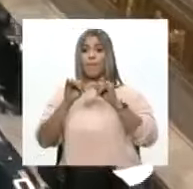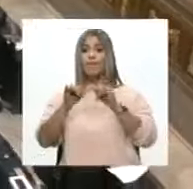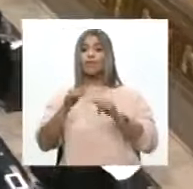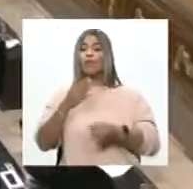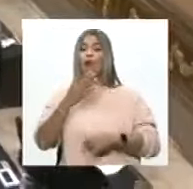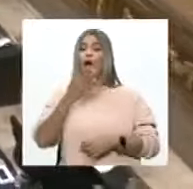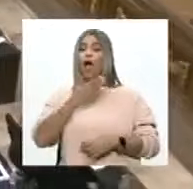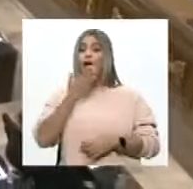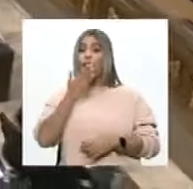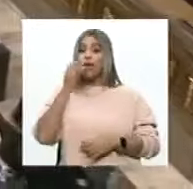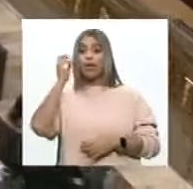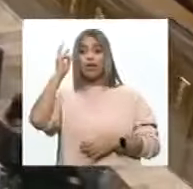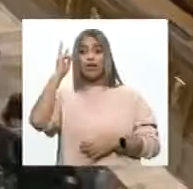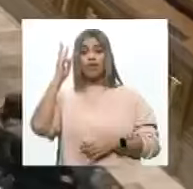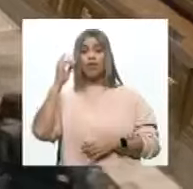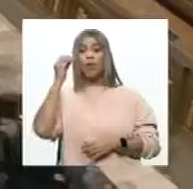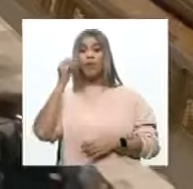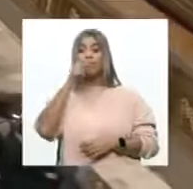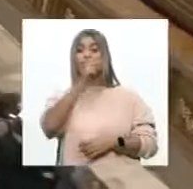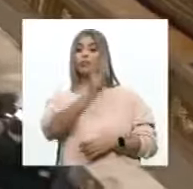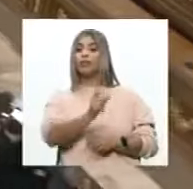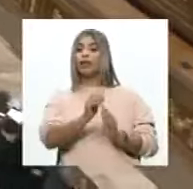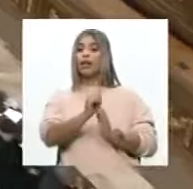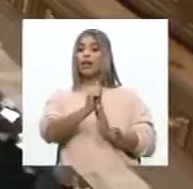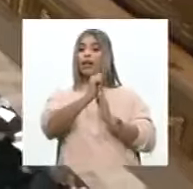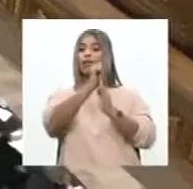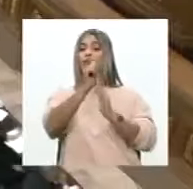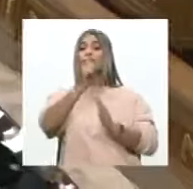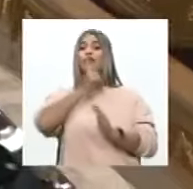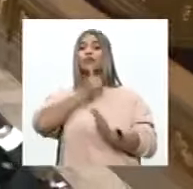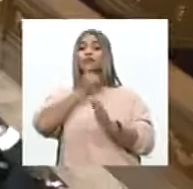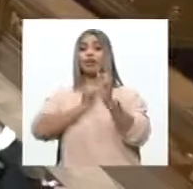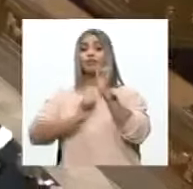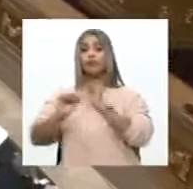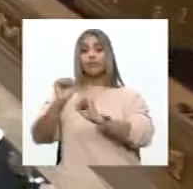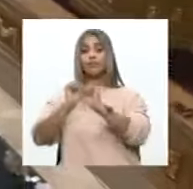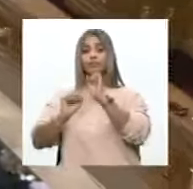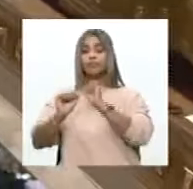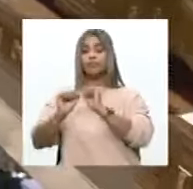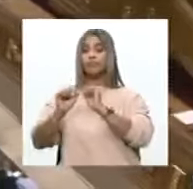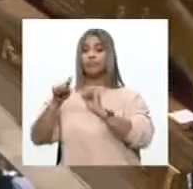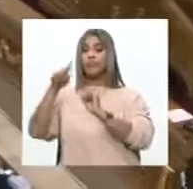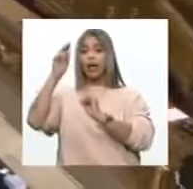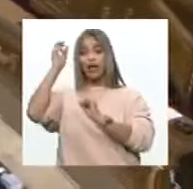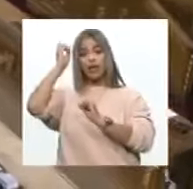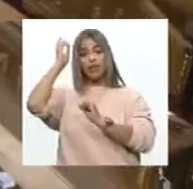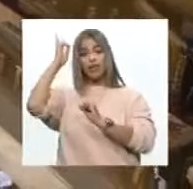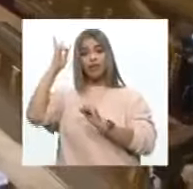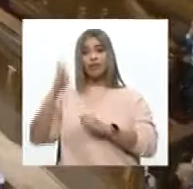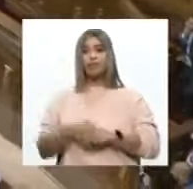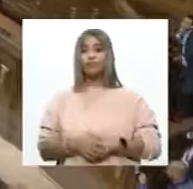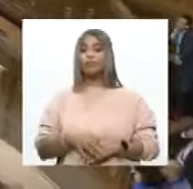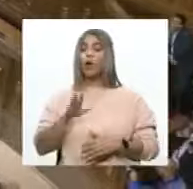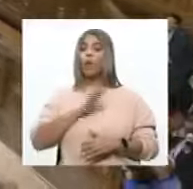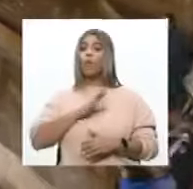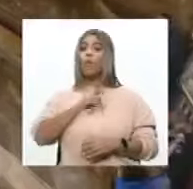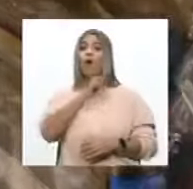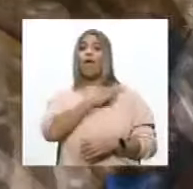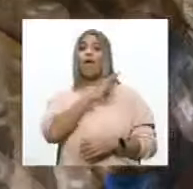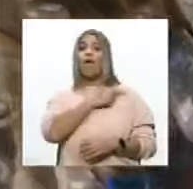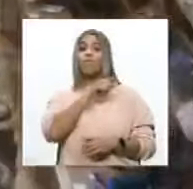Huaycaipuro fue considerado el líder de la resistencia indígena. al punto que fue llamado jefe de